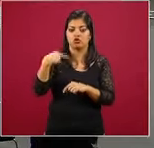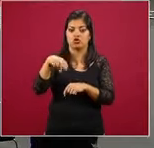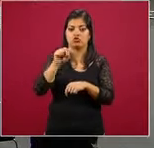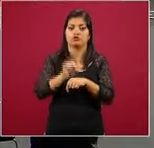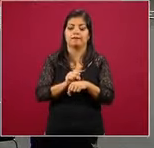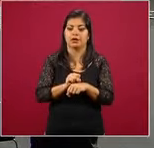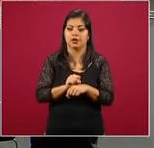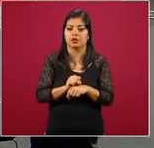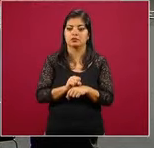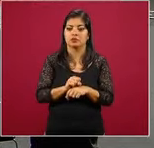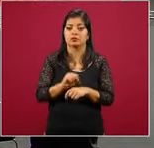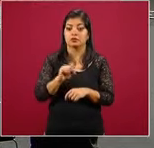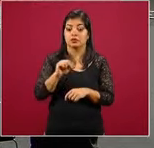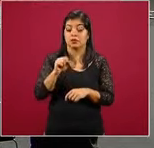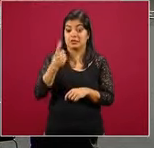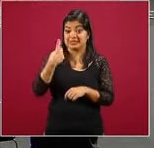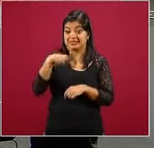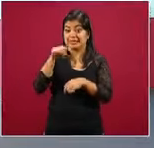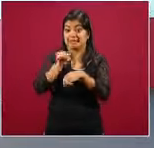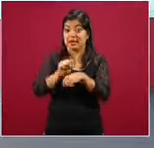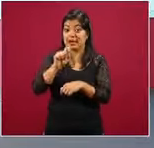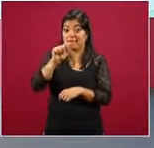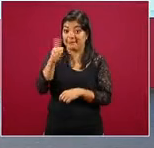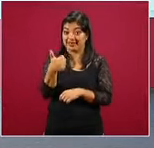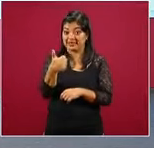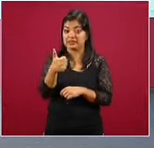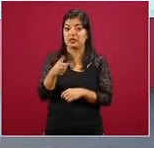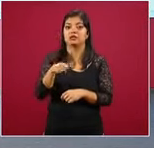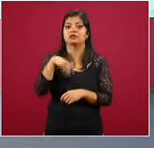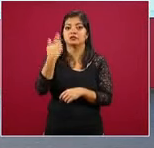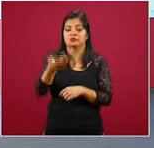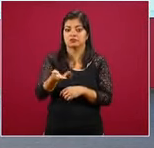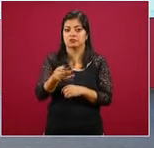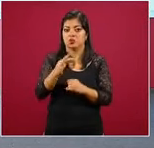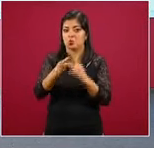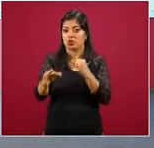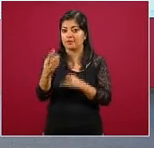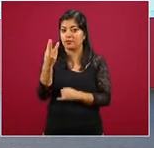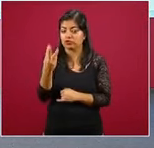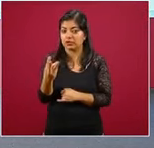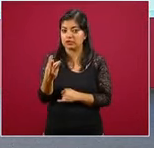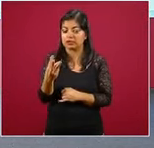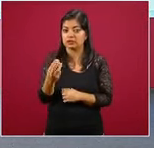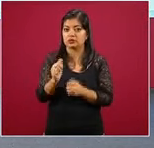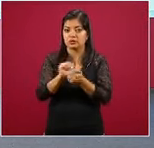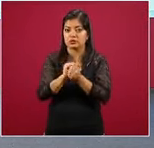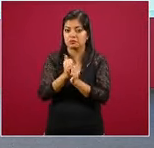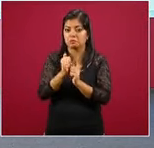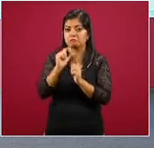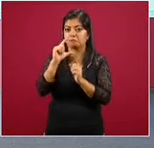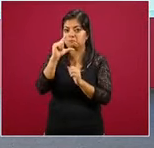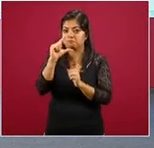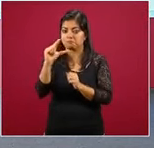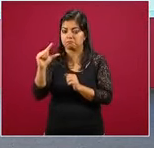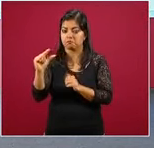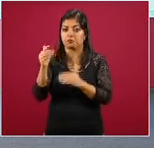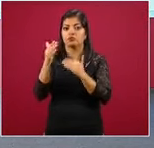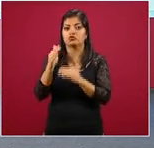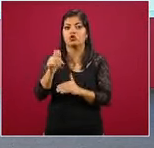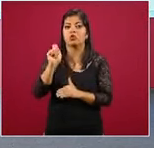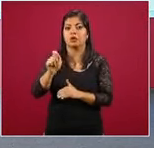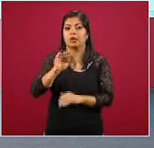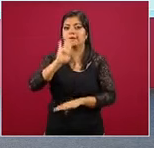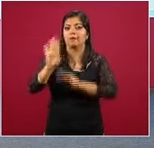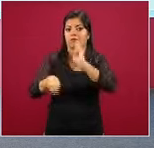y por lo menos sí desde la semana 26 y para las últimas 3, una tendencia descendente en lo que se refiere a las